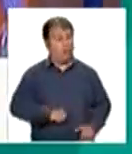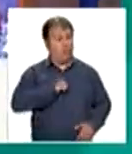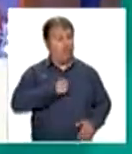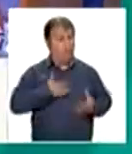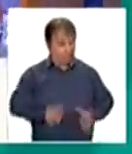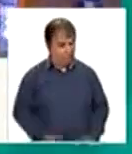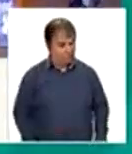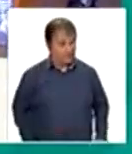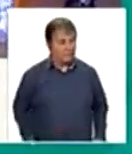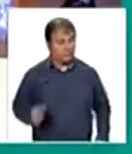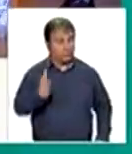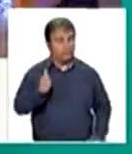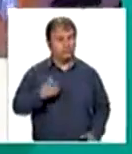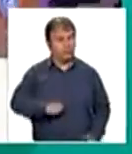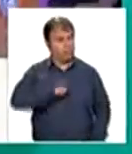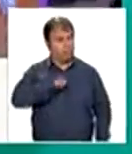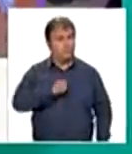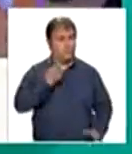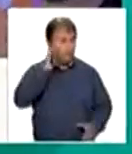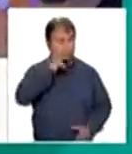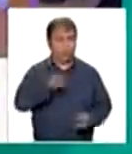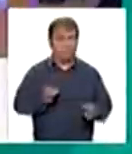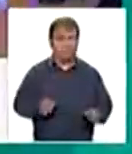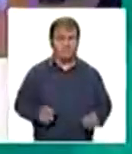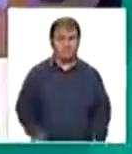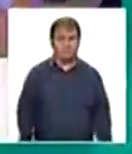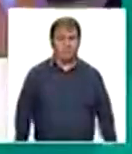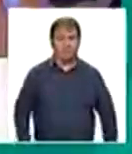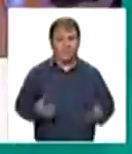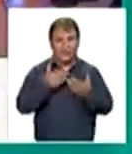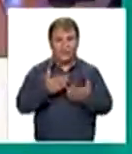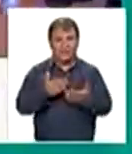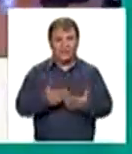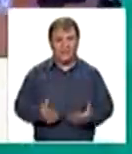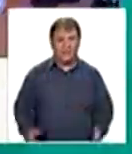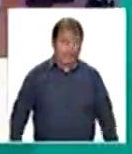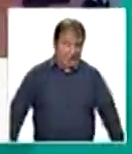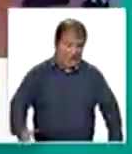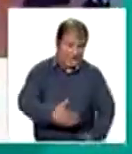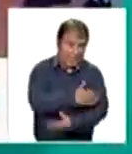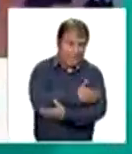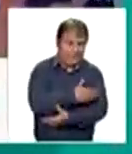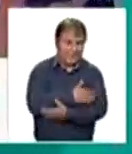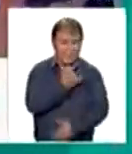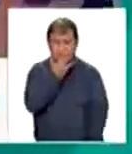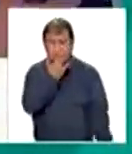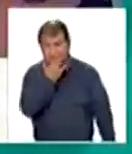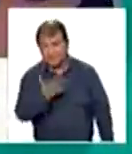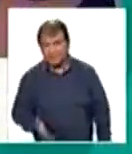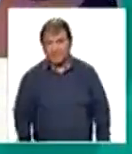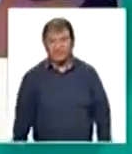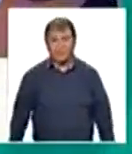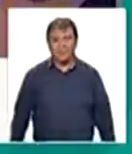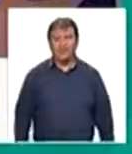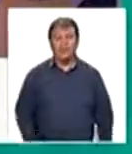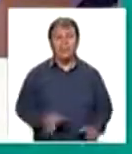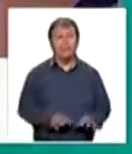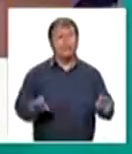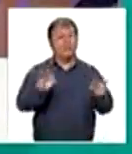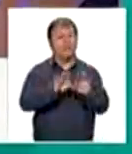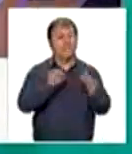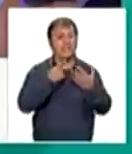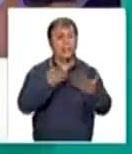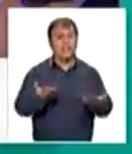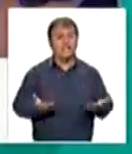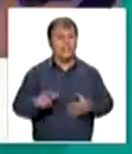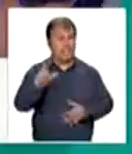faldita, ¿eh? Por favor. Ahí está. No, te queda lindazo. Gracias. Oye, Azu, ¿qué está pasando acá? No, un poquito nomás. Lo importante acá es decir